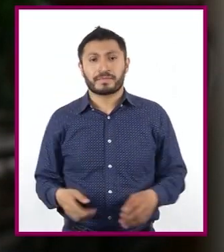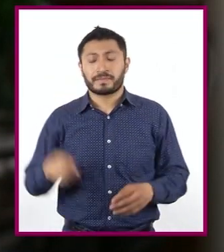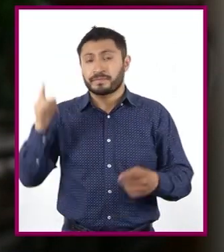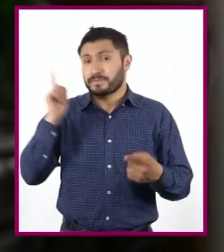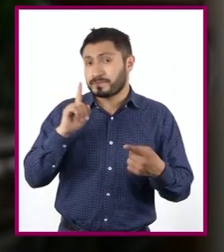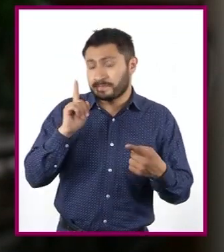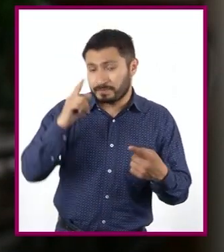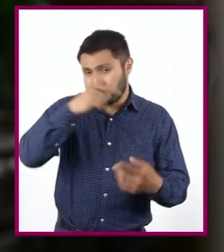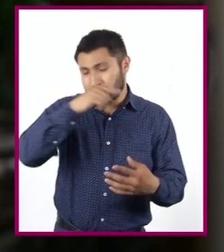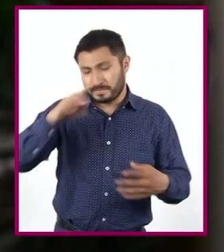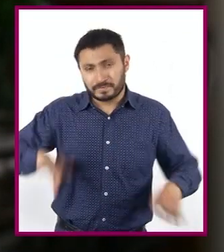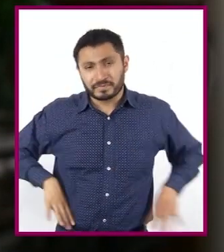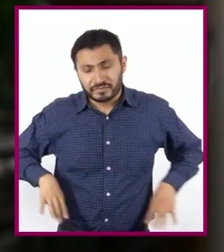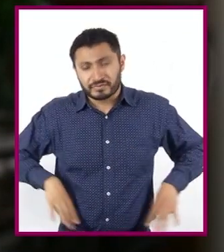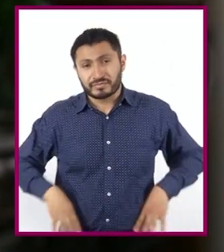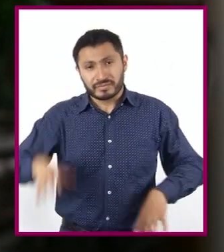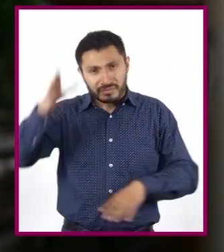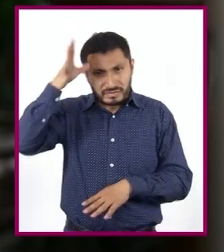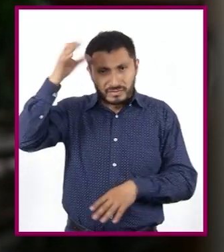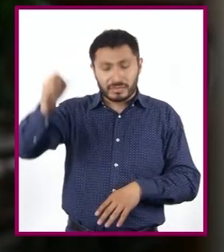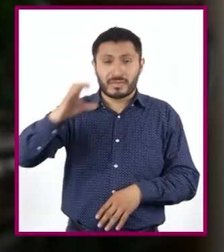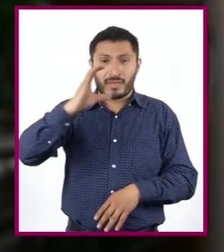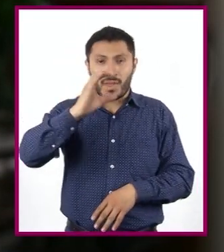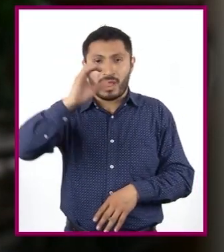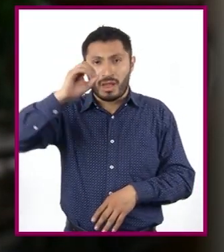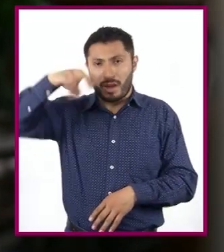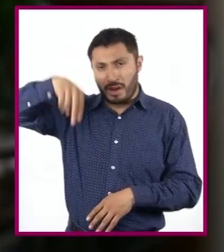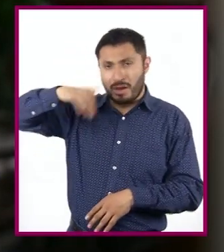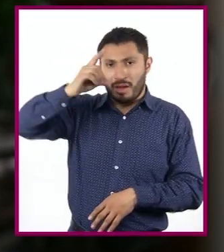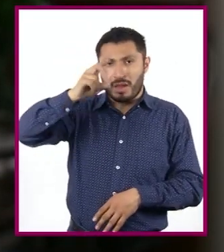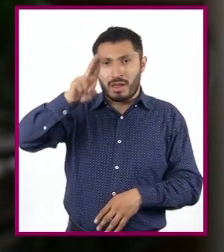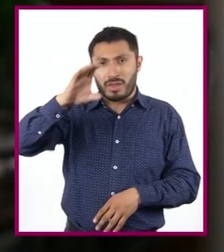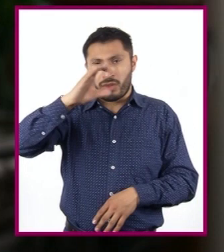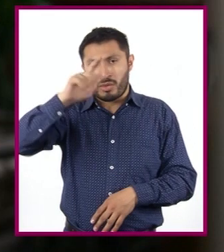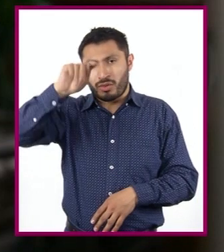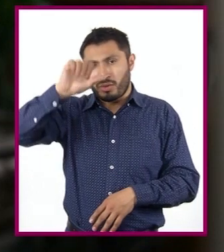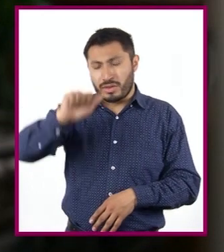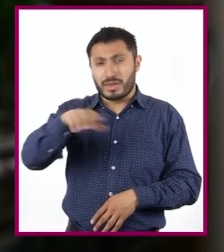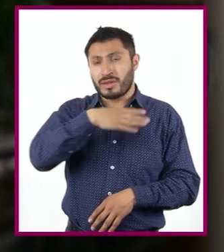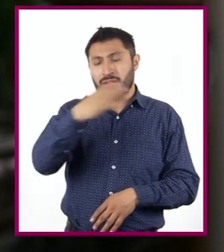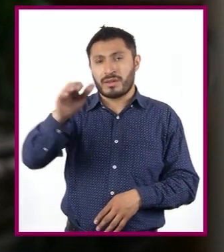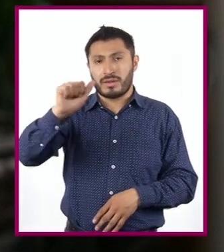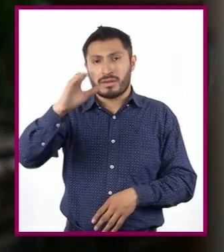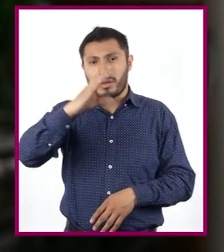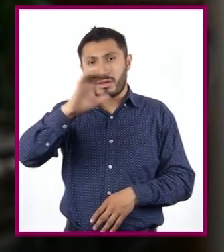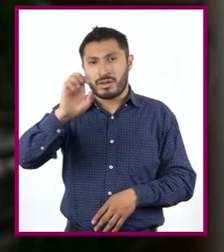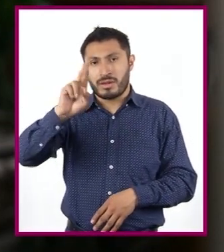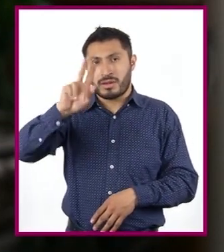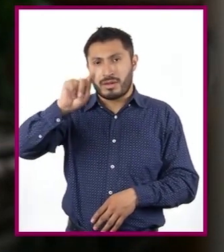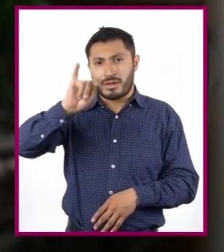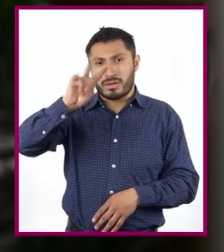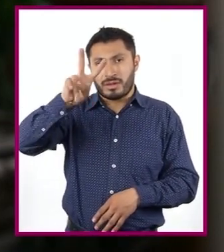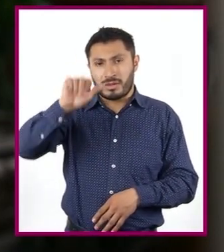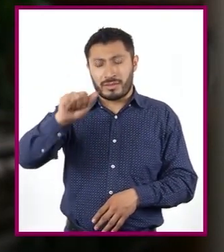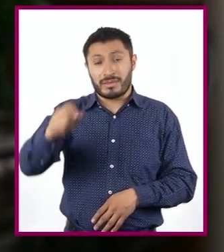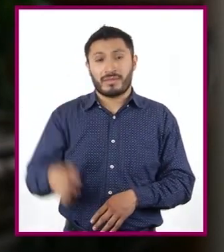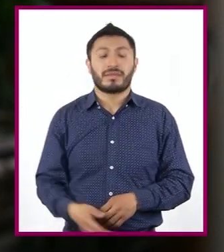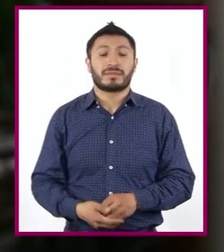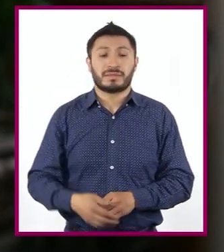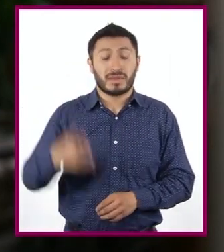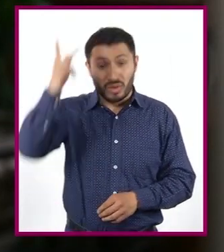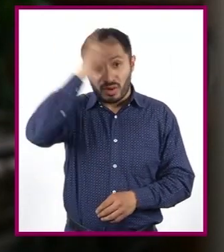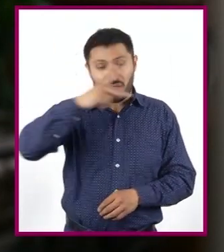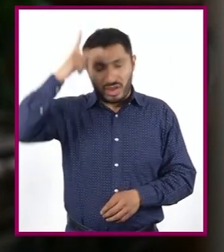para guiarse cuando se les acabaron las piedras, pero que las migajas se les comieron los pájaros y ya no pudieron moverse, cayeron, etc. Entonces